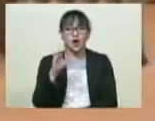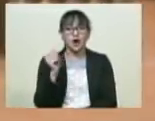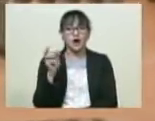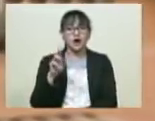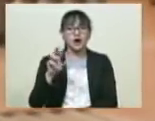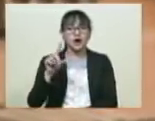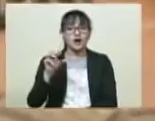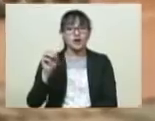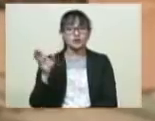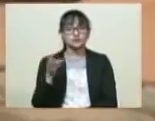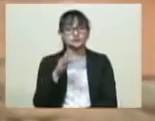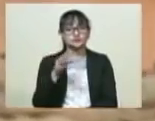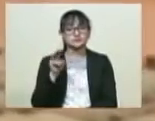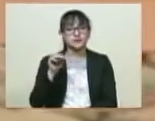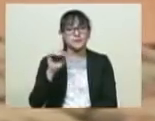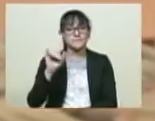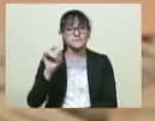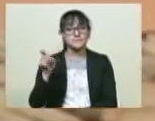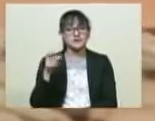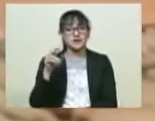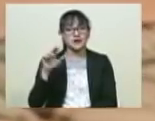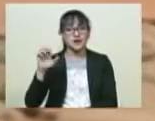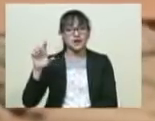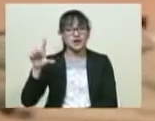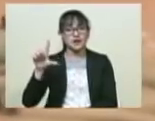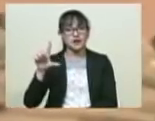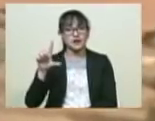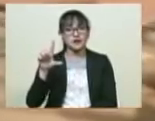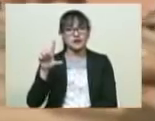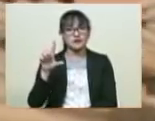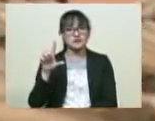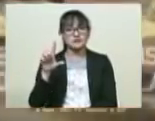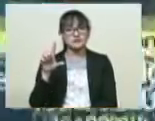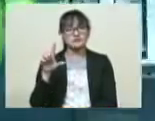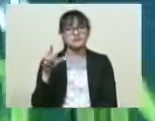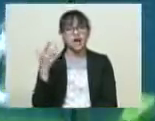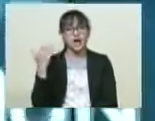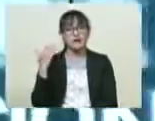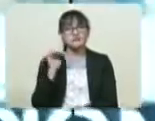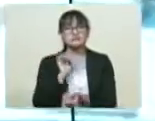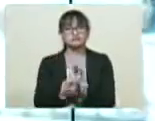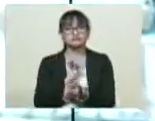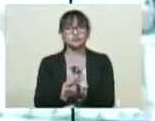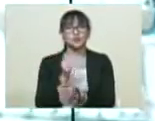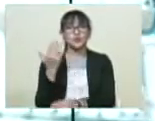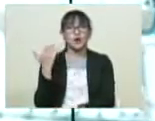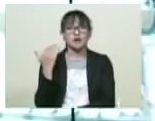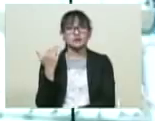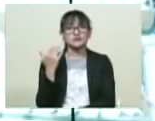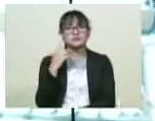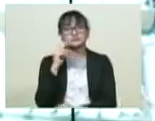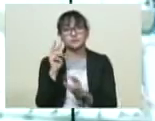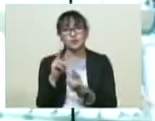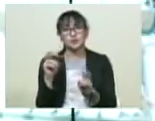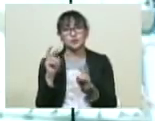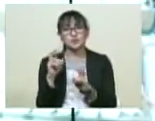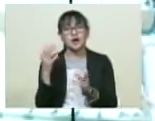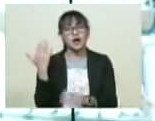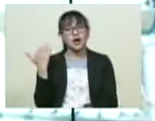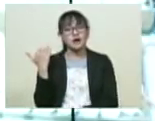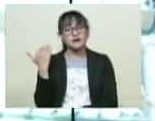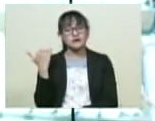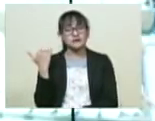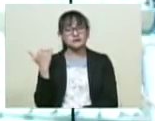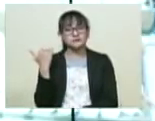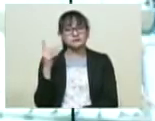Miguel Aristimuño de Gama, que posee antecedentes policiales, ex funcionario de la